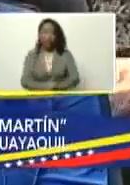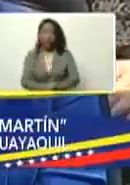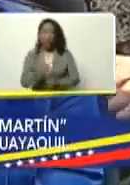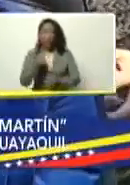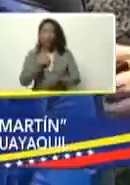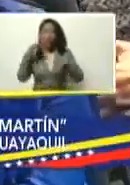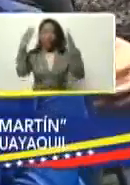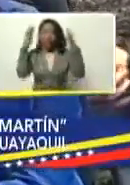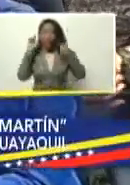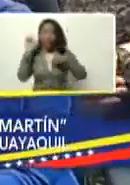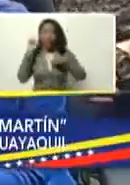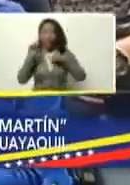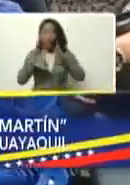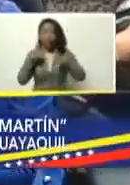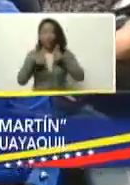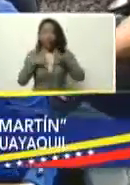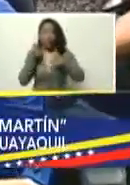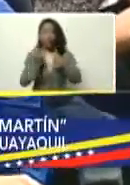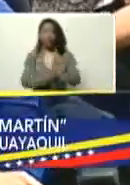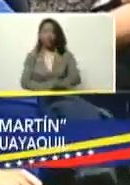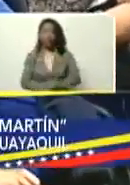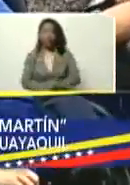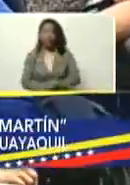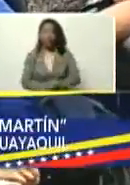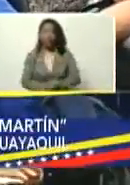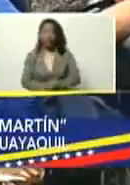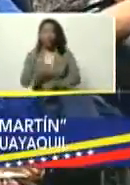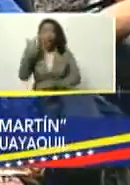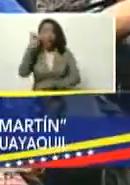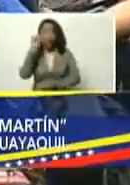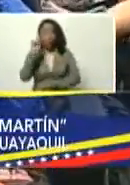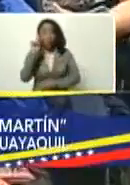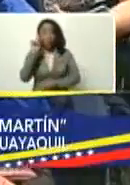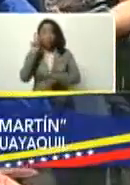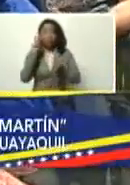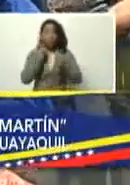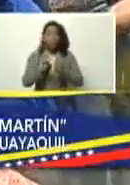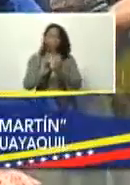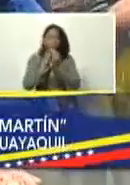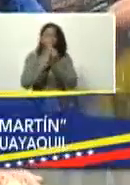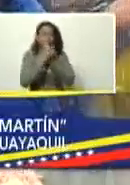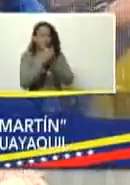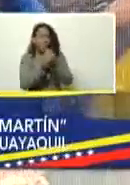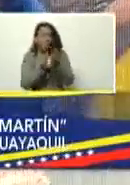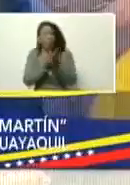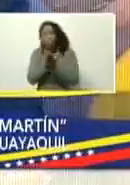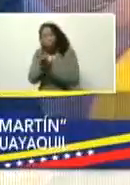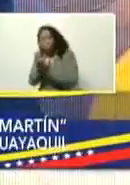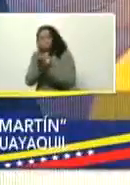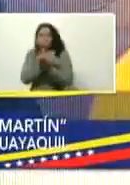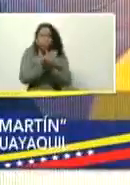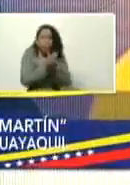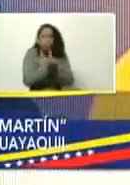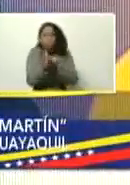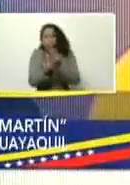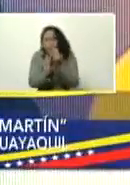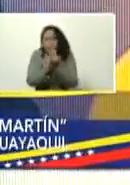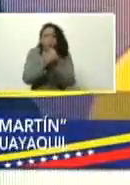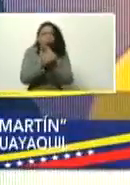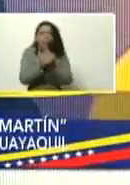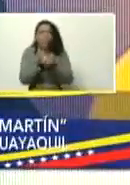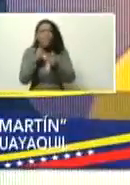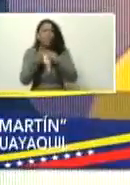celebro este acontecimiento. Hay un intento de ocultar la historia, de tergiversarla, ¿no? ¿Cómo se repiten las